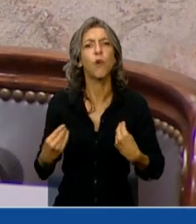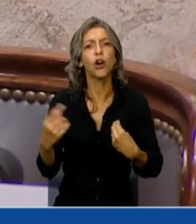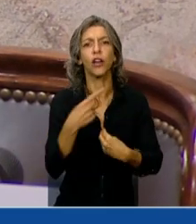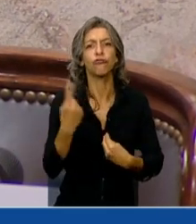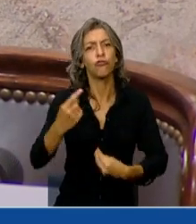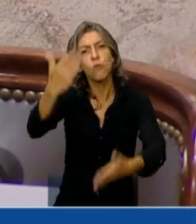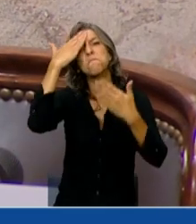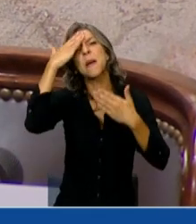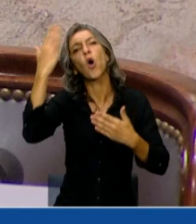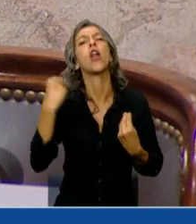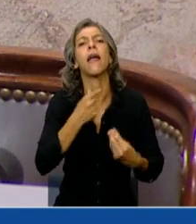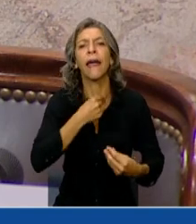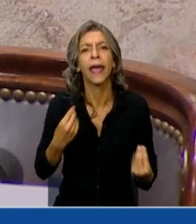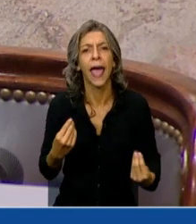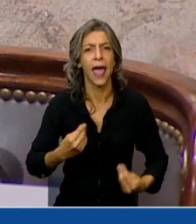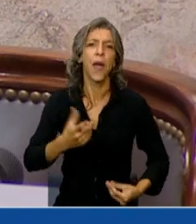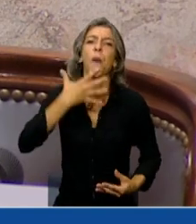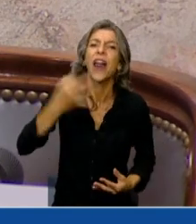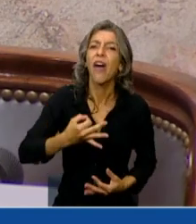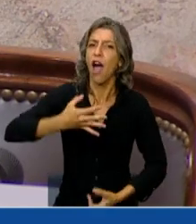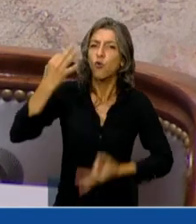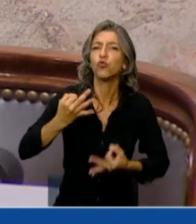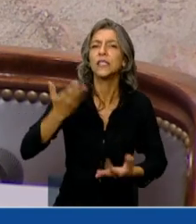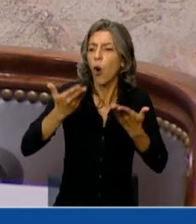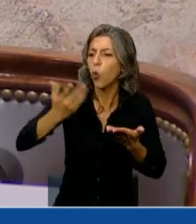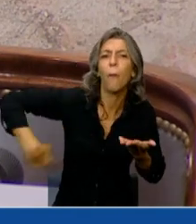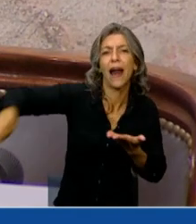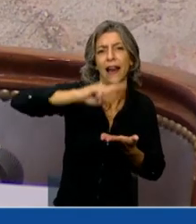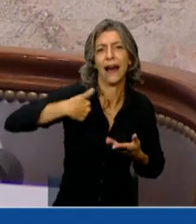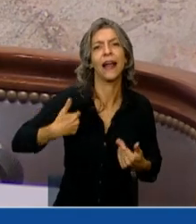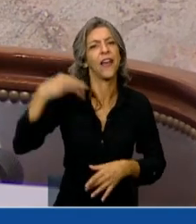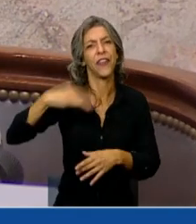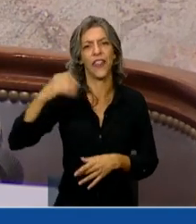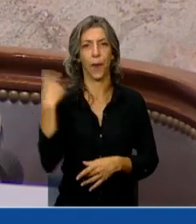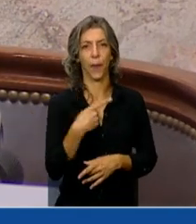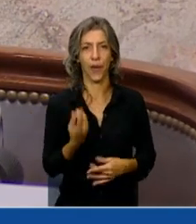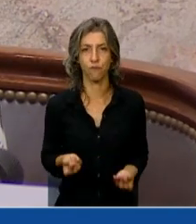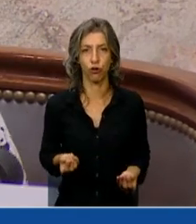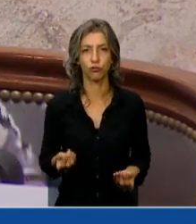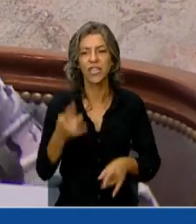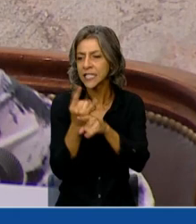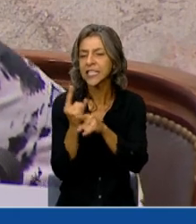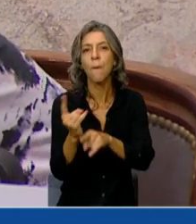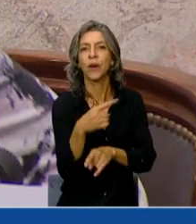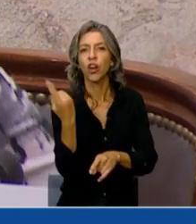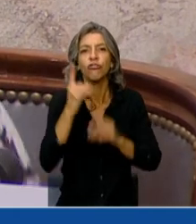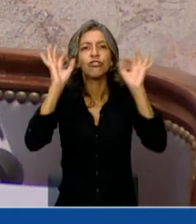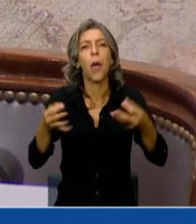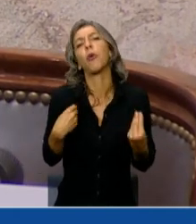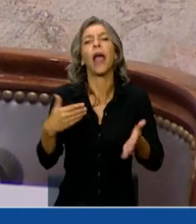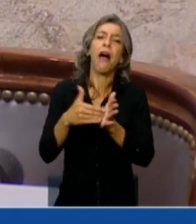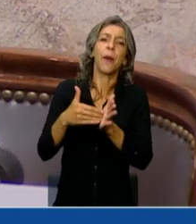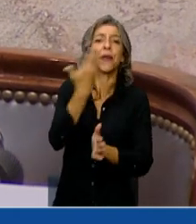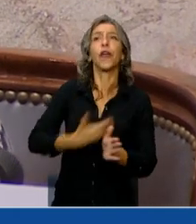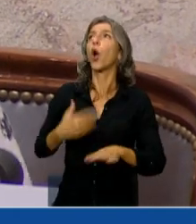forma independiente? Porque los intentos de estatizar estos reclamos o ponerlos al servicio de las necesidades de algún gobernante de